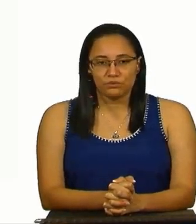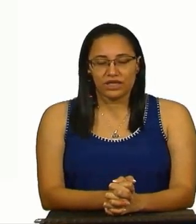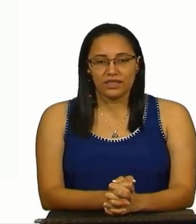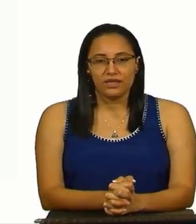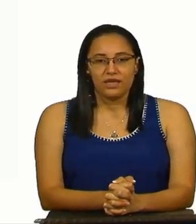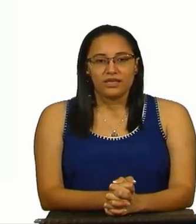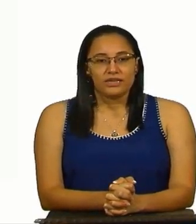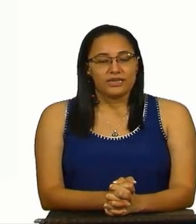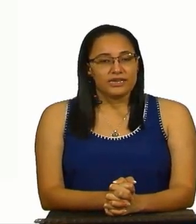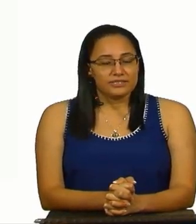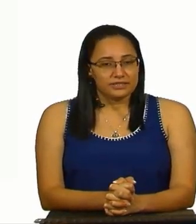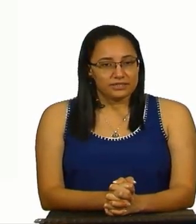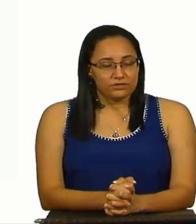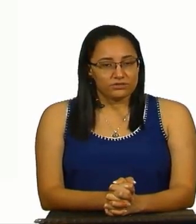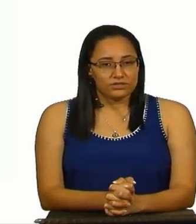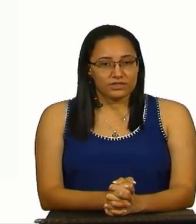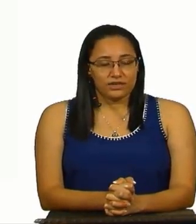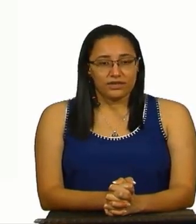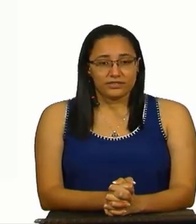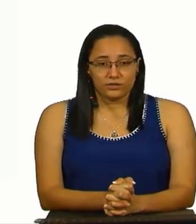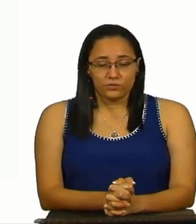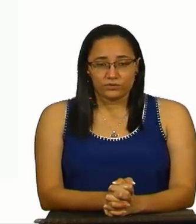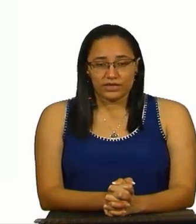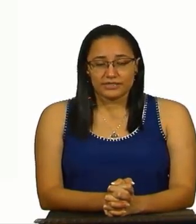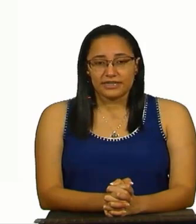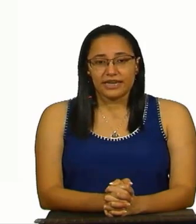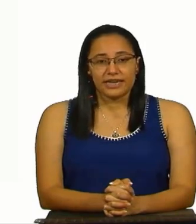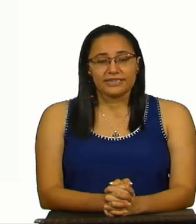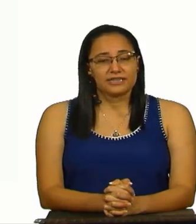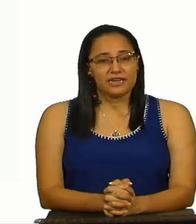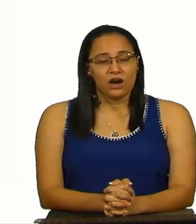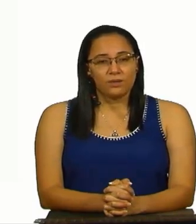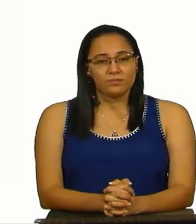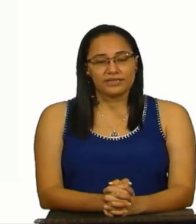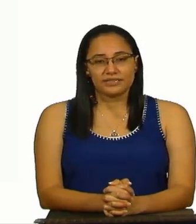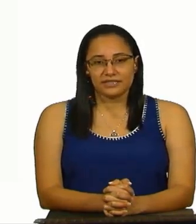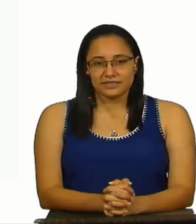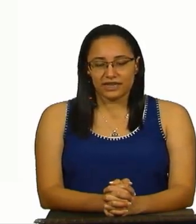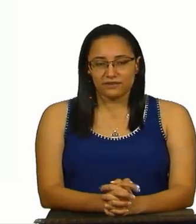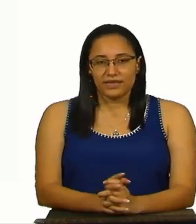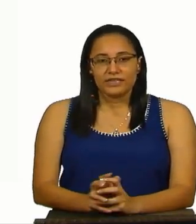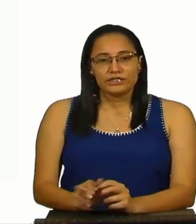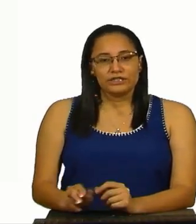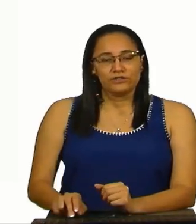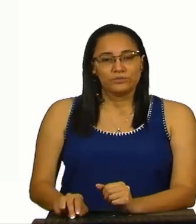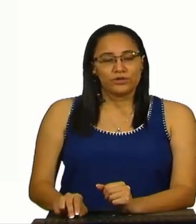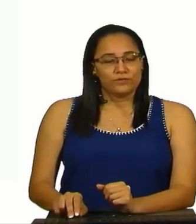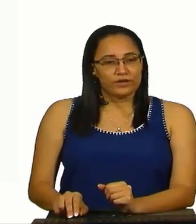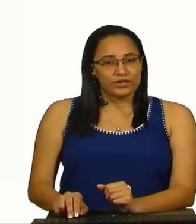de bioseguridad y estando seguros. Así que stay home, stay